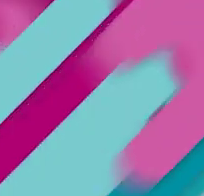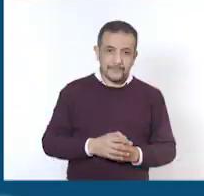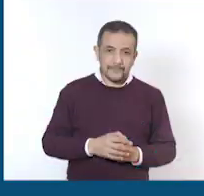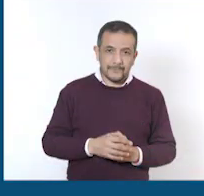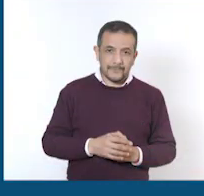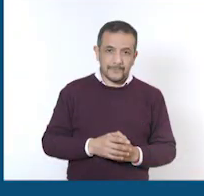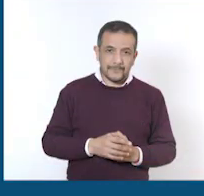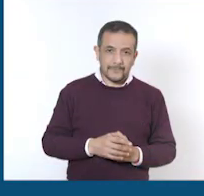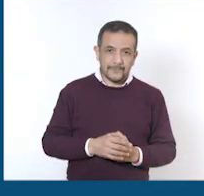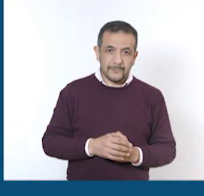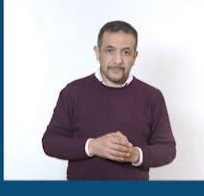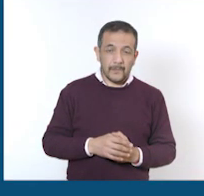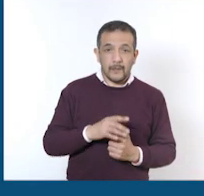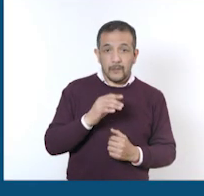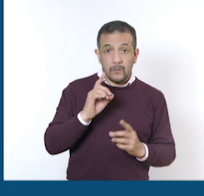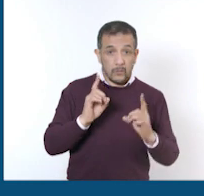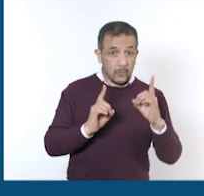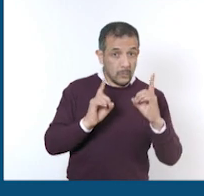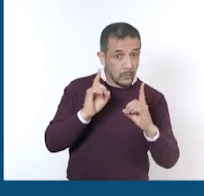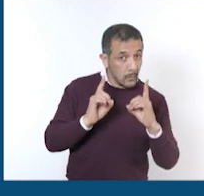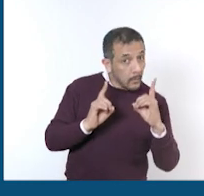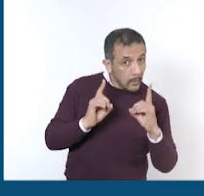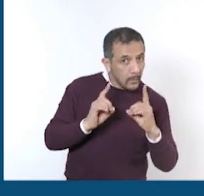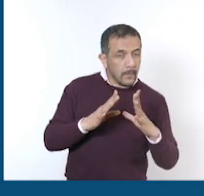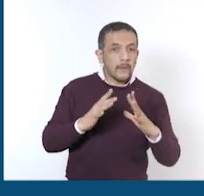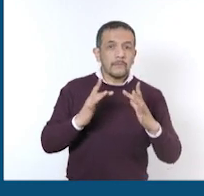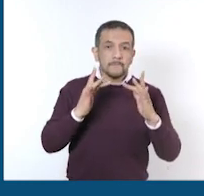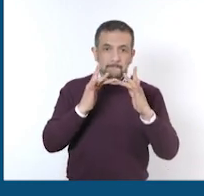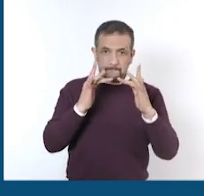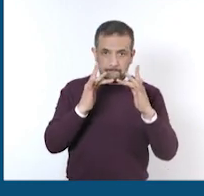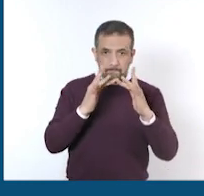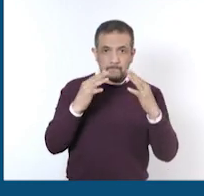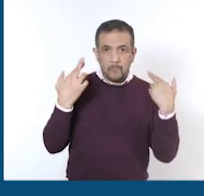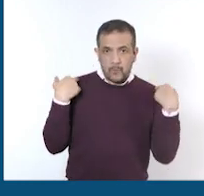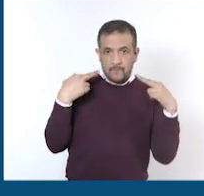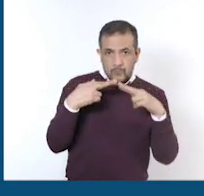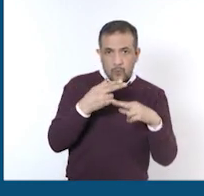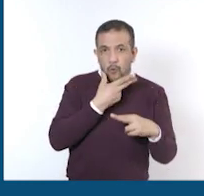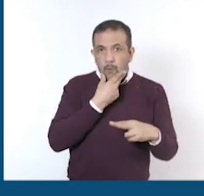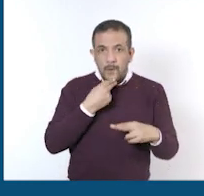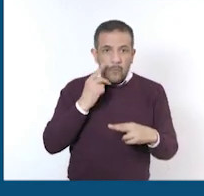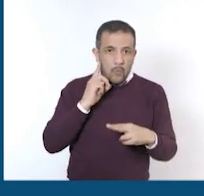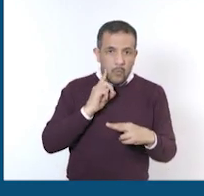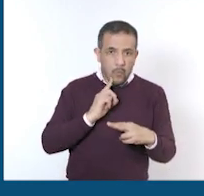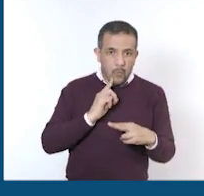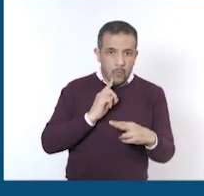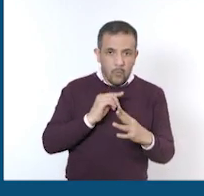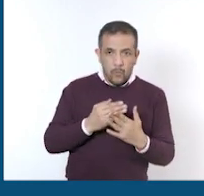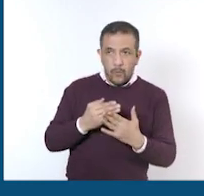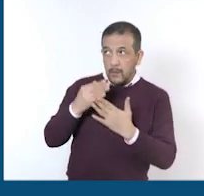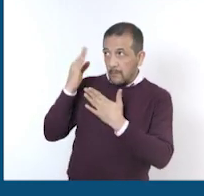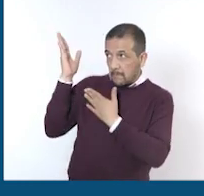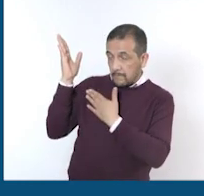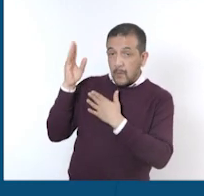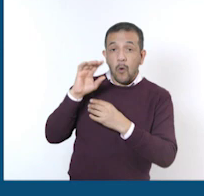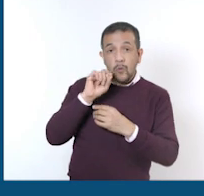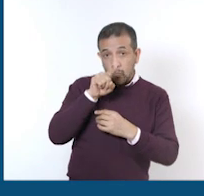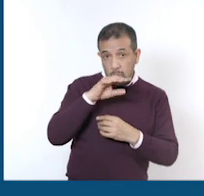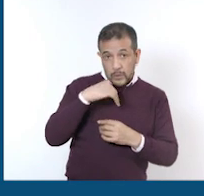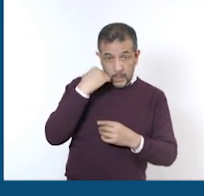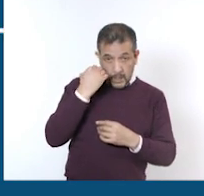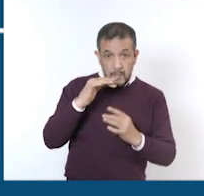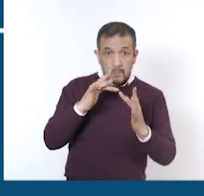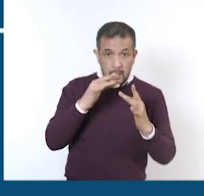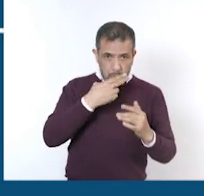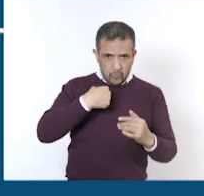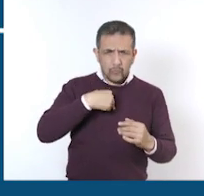Si tienes alguna duda, comunícate con tu maestra o maestro. O si lo prefieres, contáctanos.